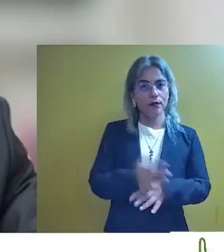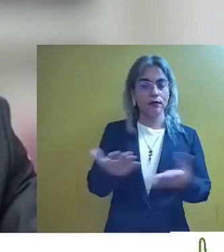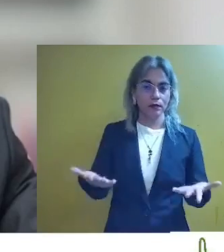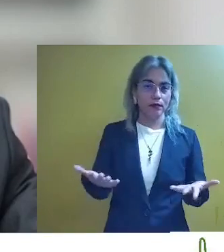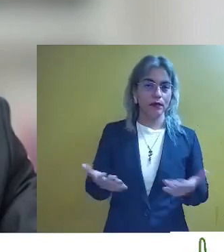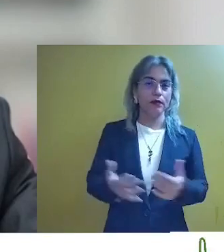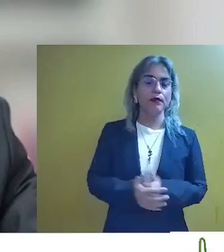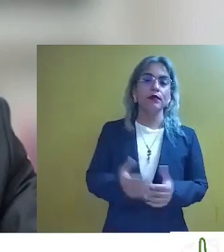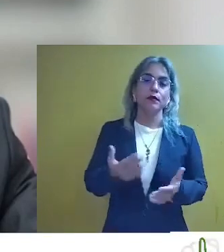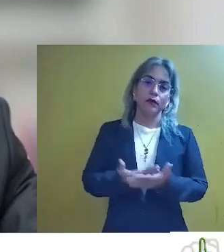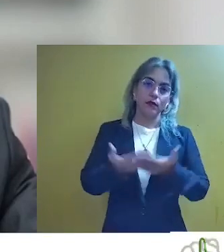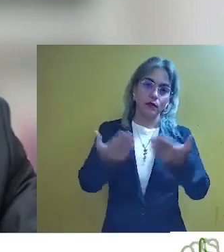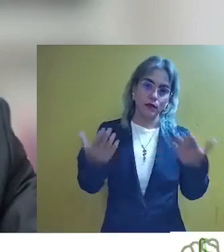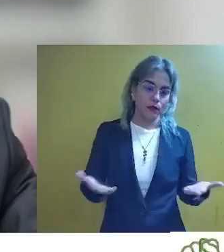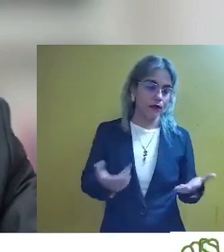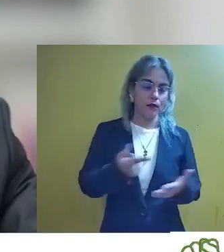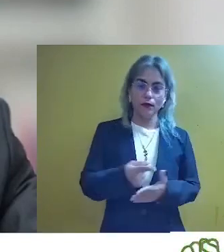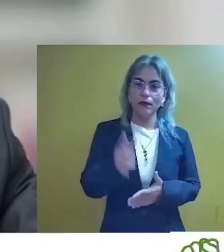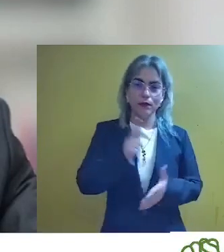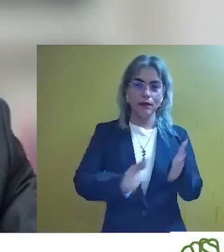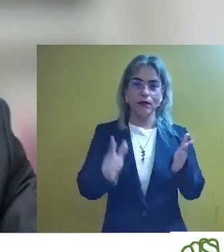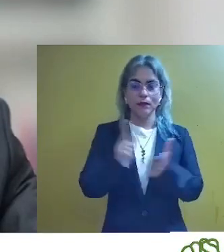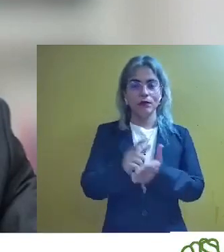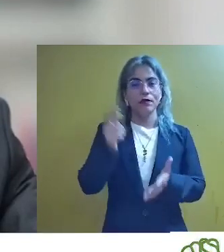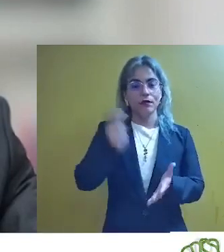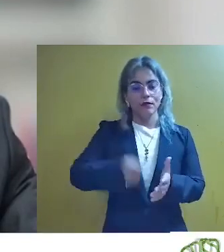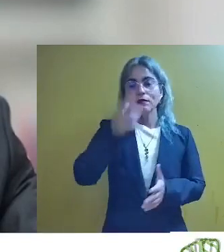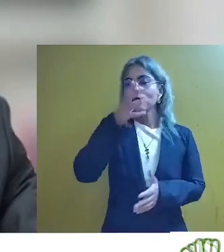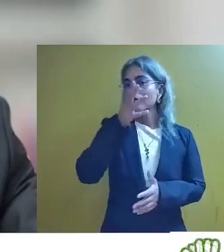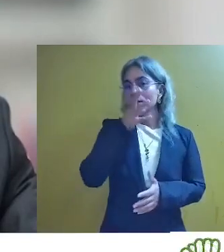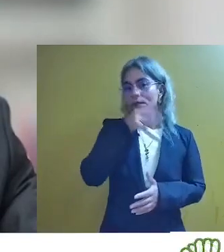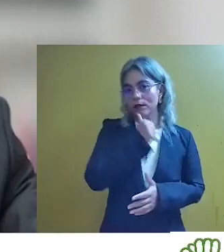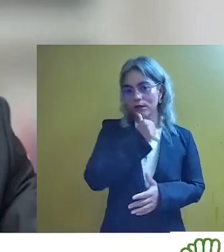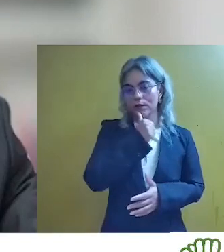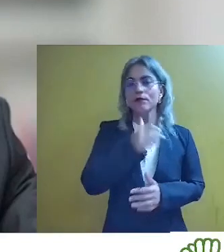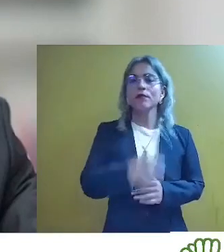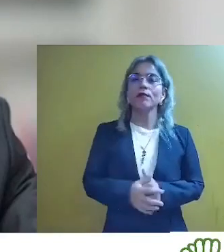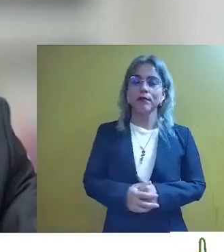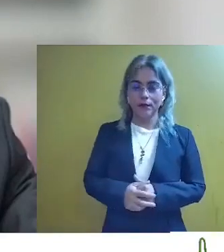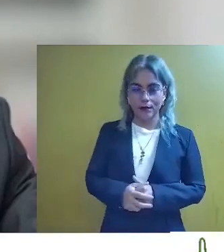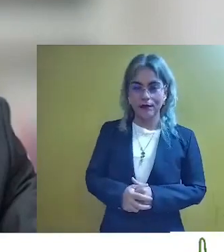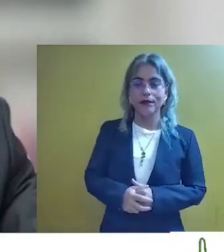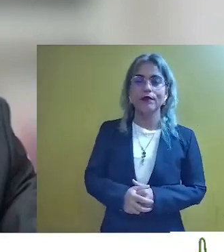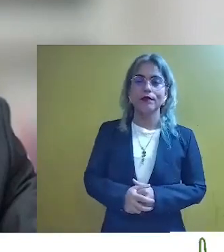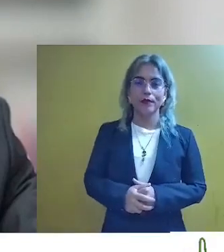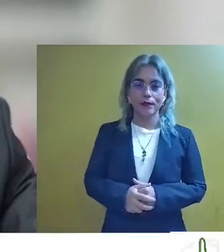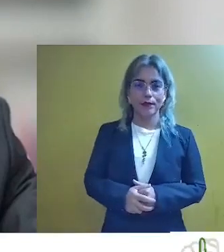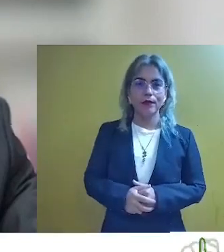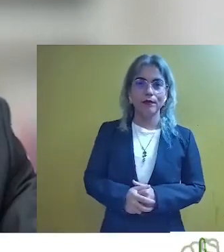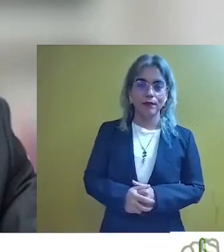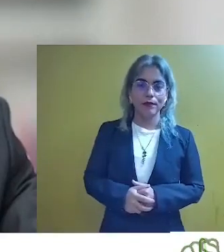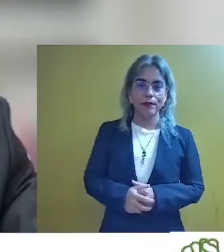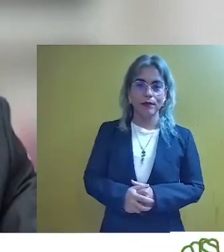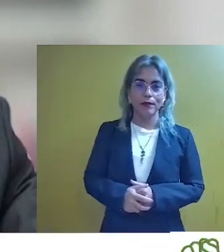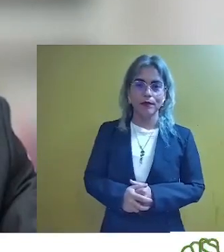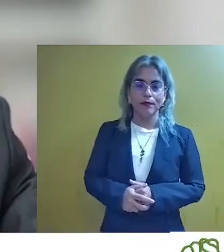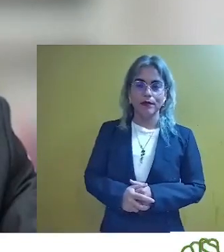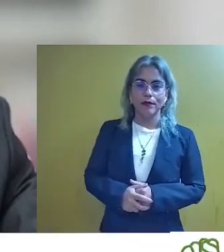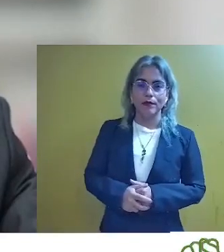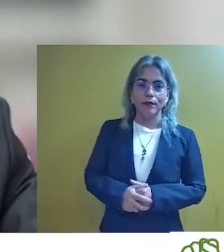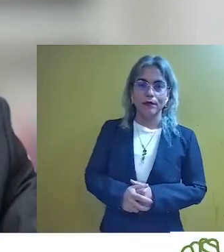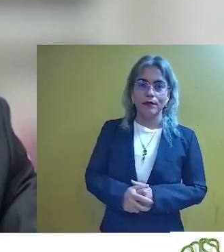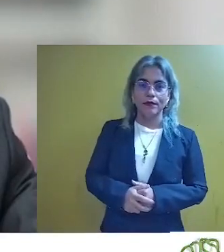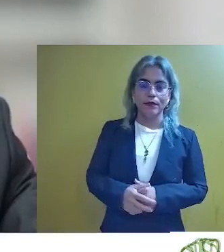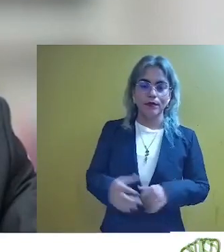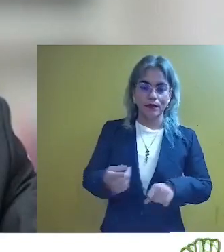su improcedencia y por consecuencia su desechamiento de plano para suceder antes del acuerdo de admisión del juicio. En